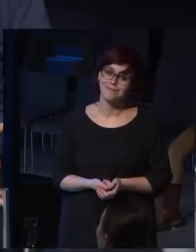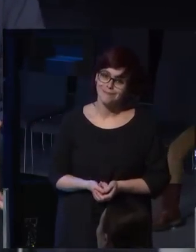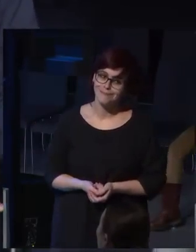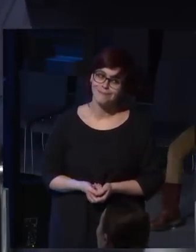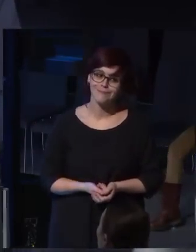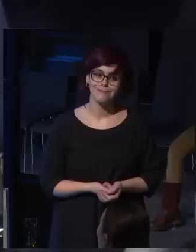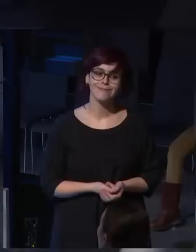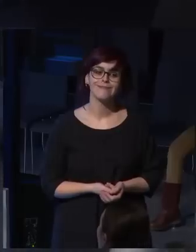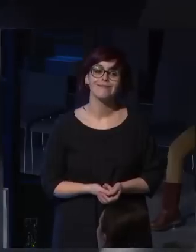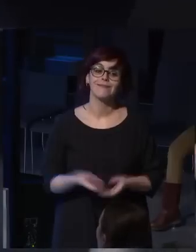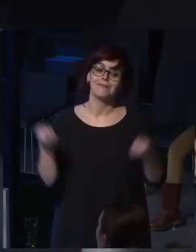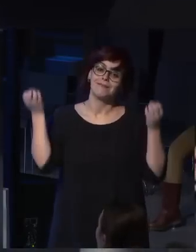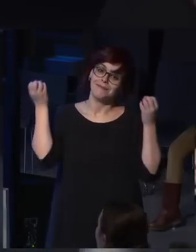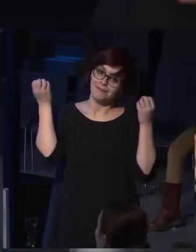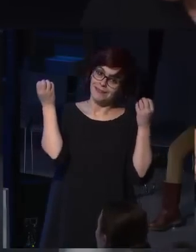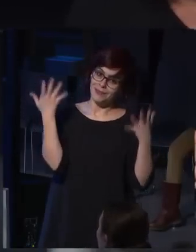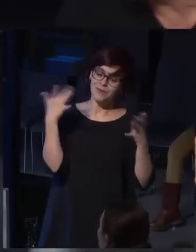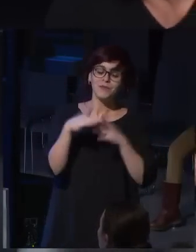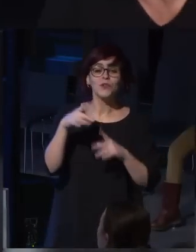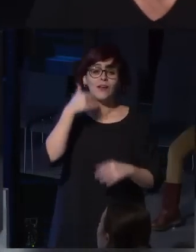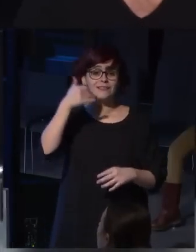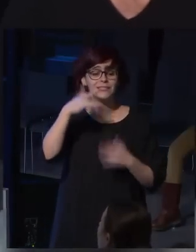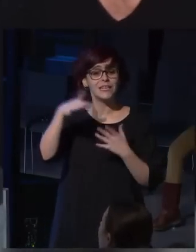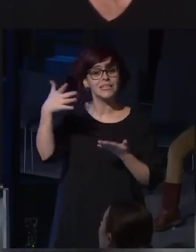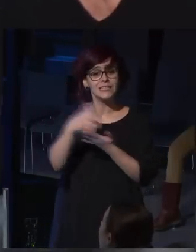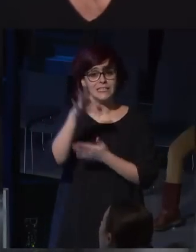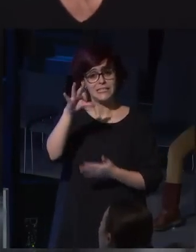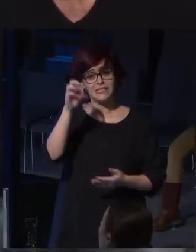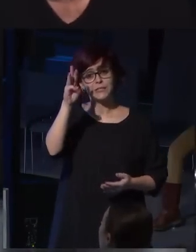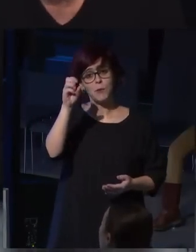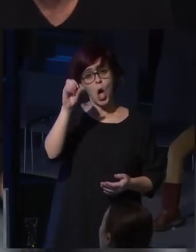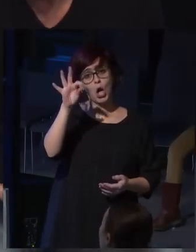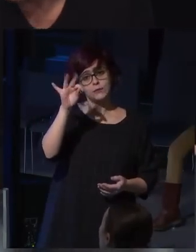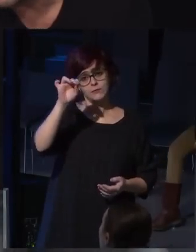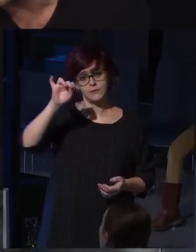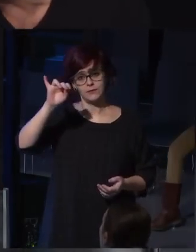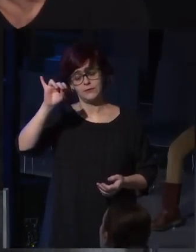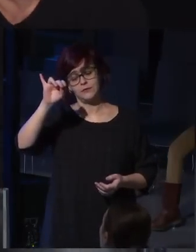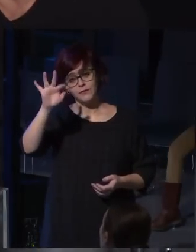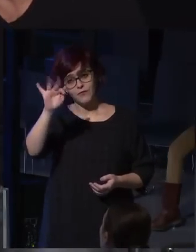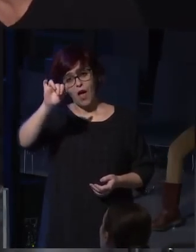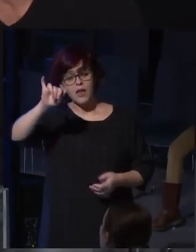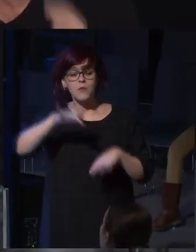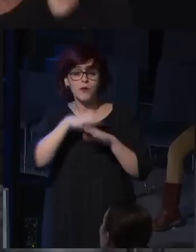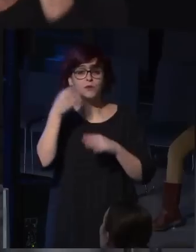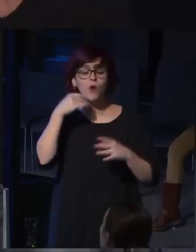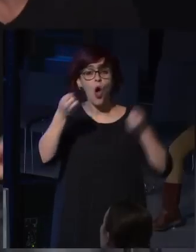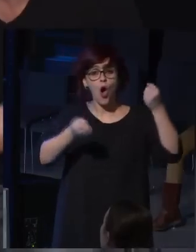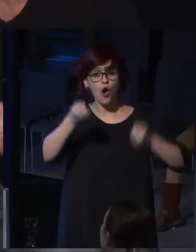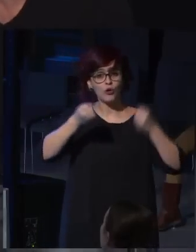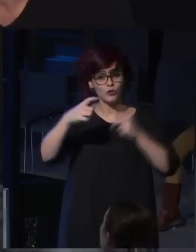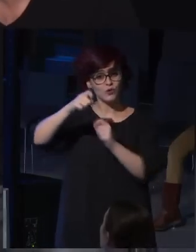Adelante, Jorge. Yo casi todo lo escucho en Spotify, pero como en el coche por Bluetooth,